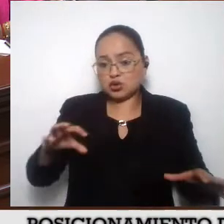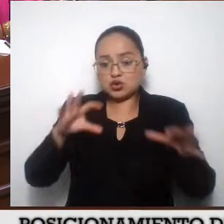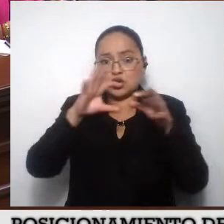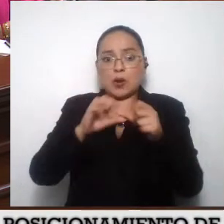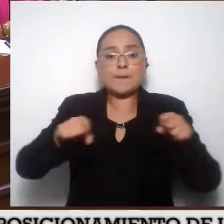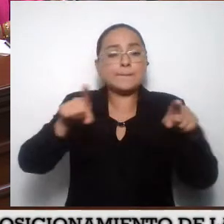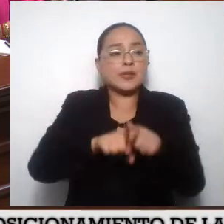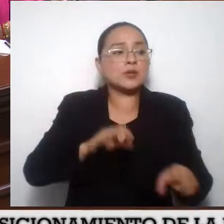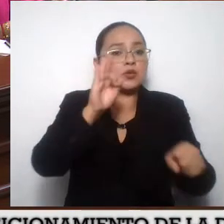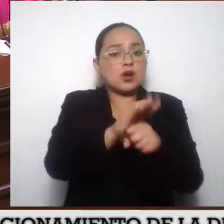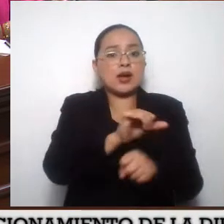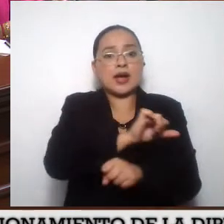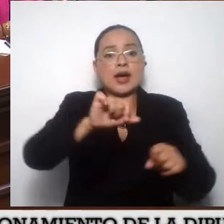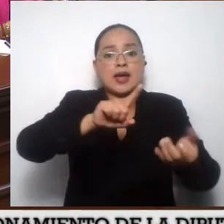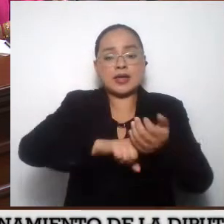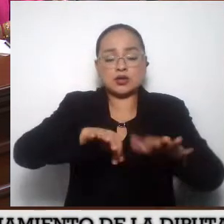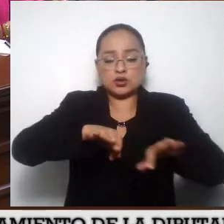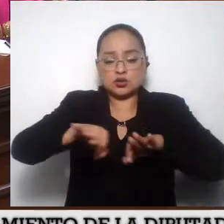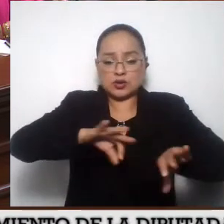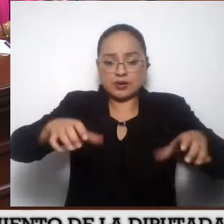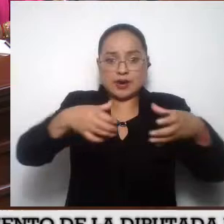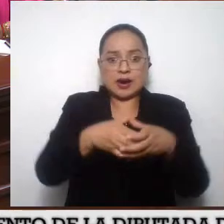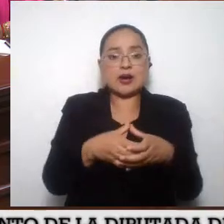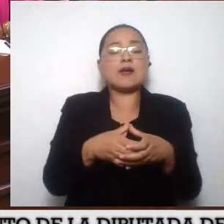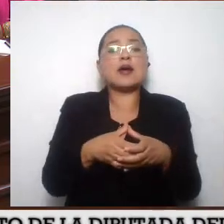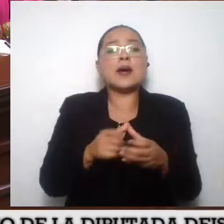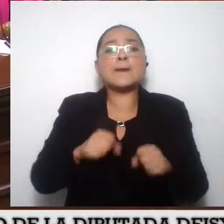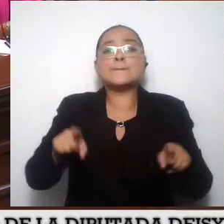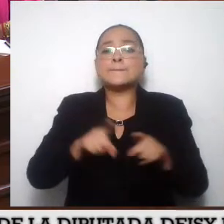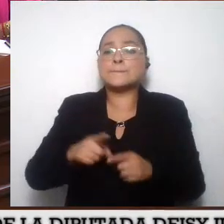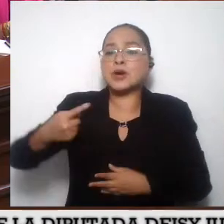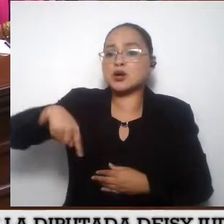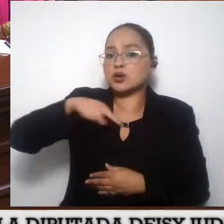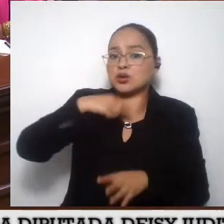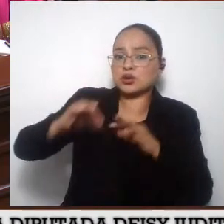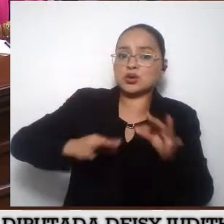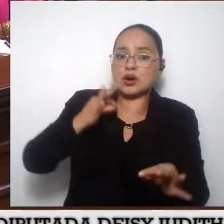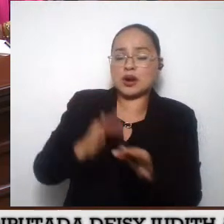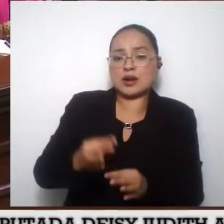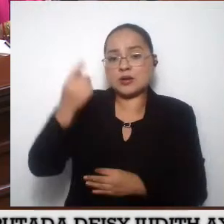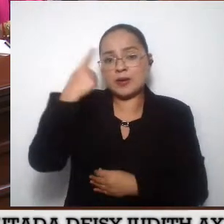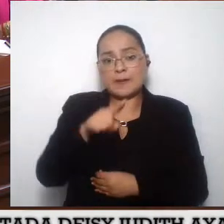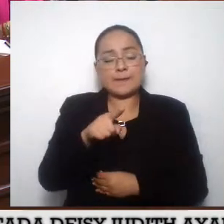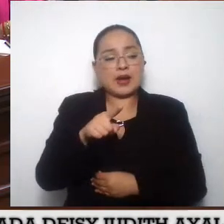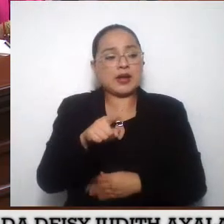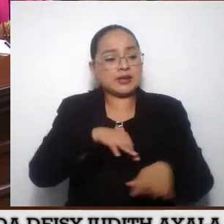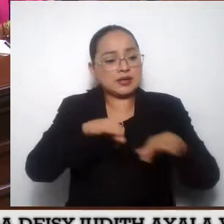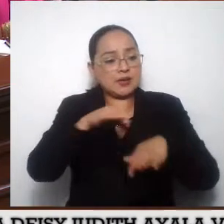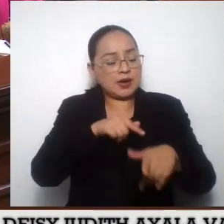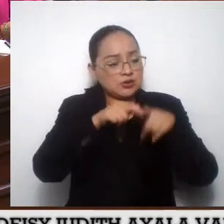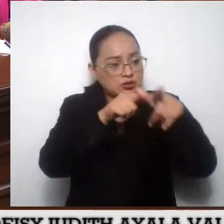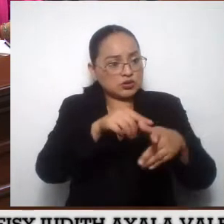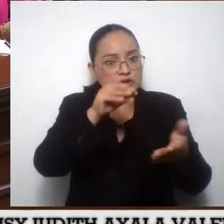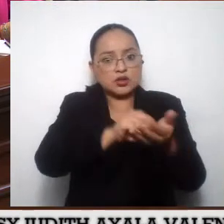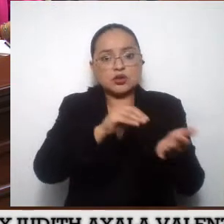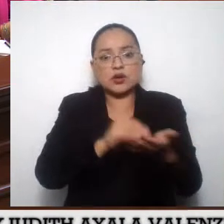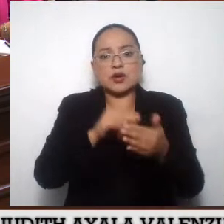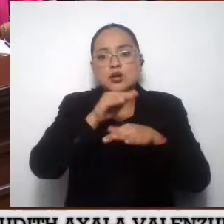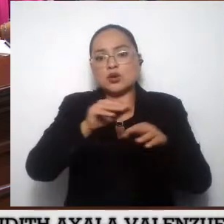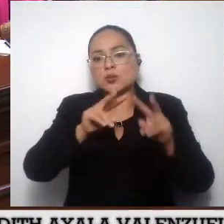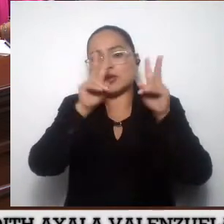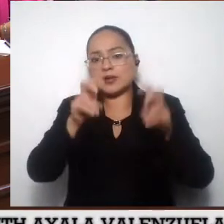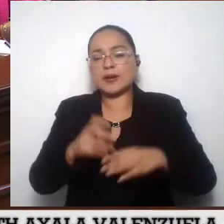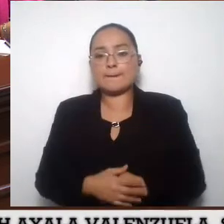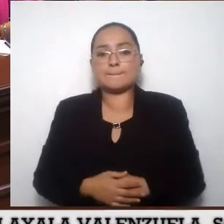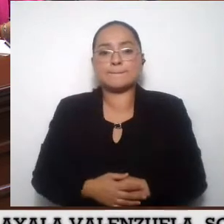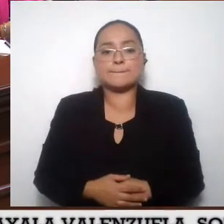de la clase trabajadora y estamos siempre listos para seguir trabajando en relación a esto. Como